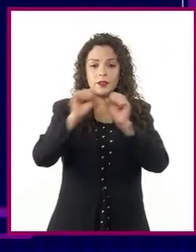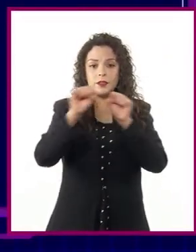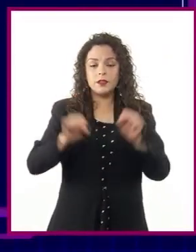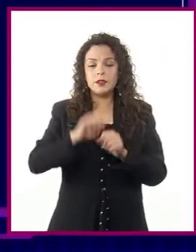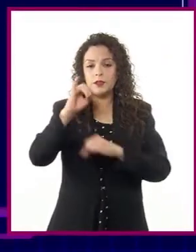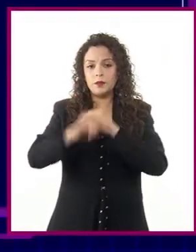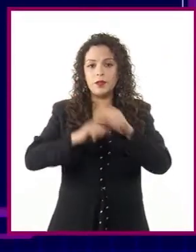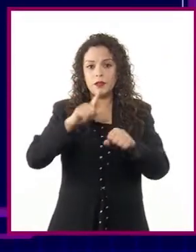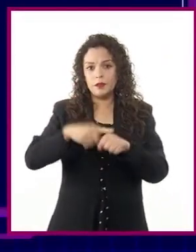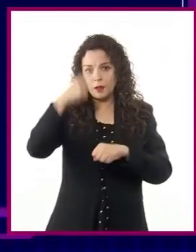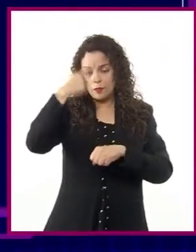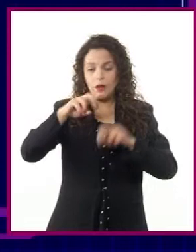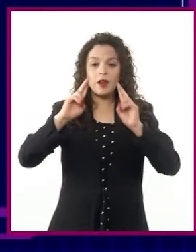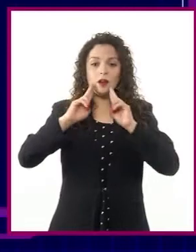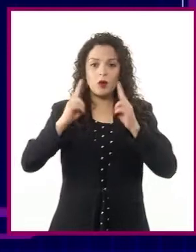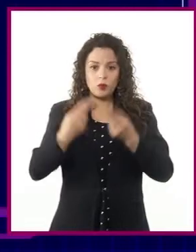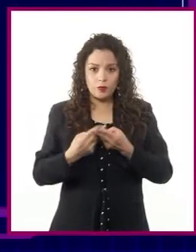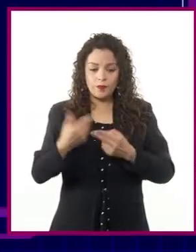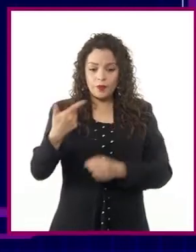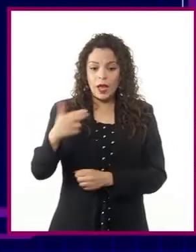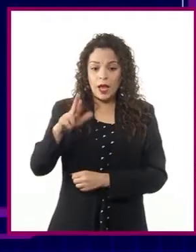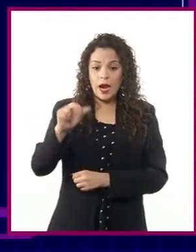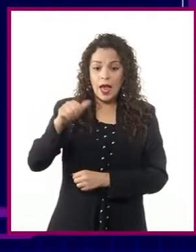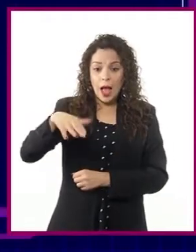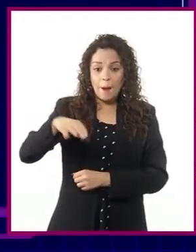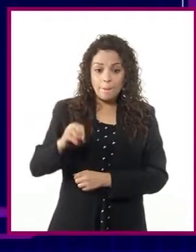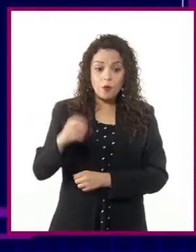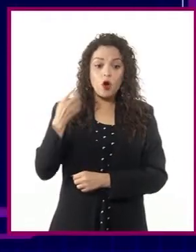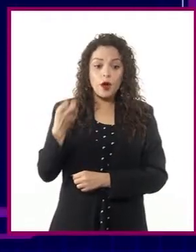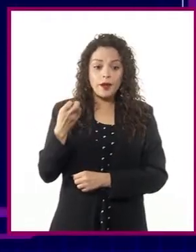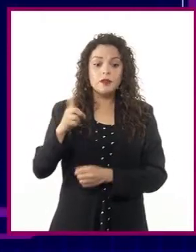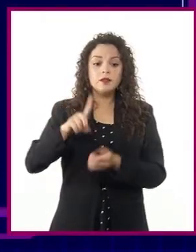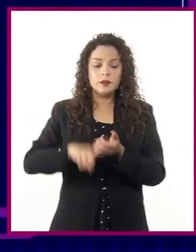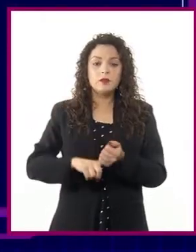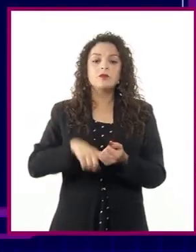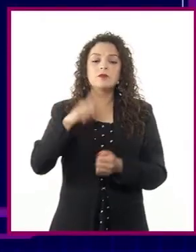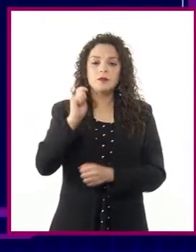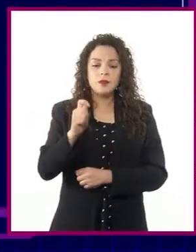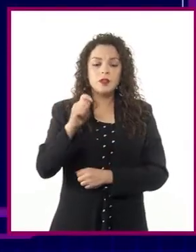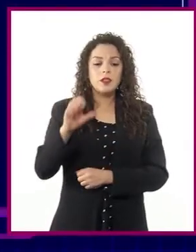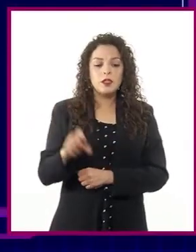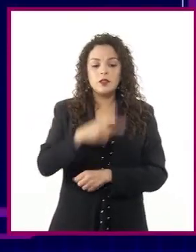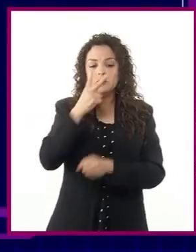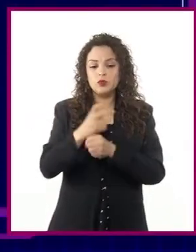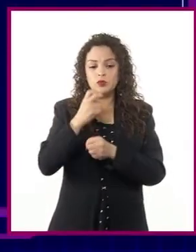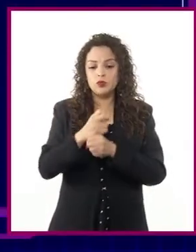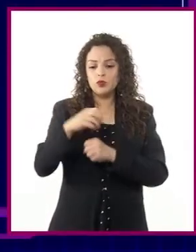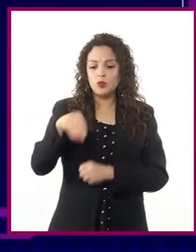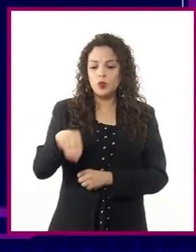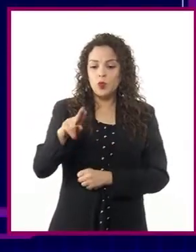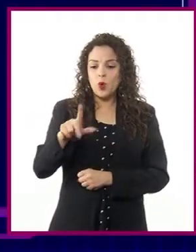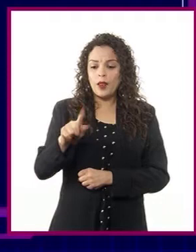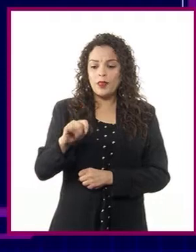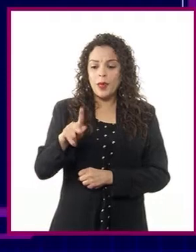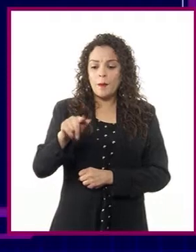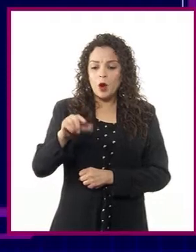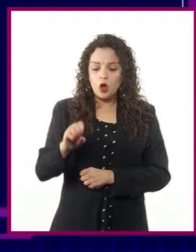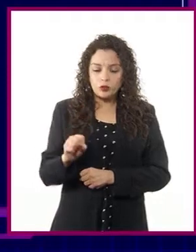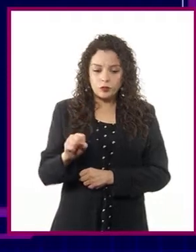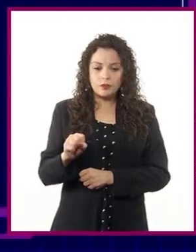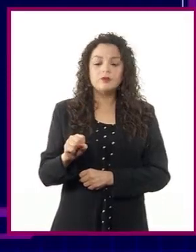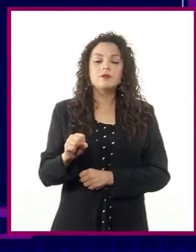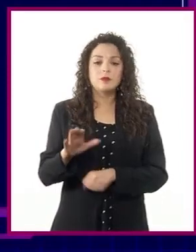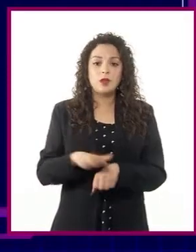Unidades. Es el gramo a quien se aplican los prefijos de sus múltiplos y submúltiplos, por el